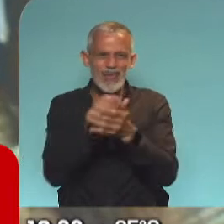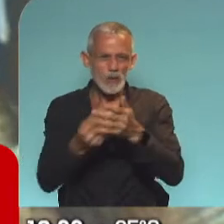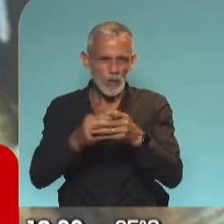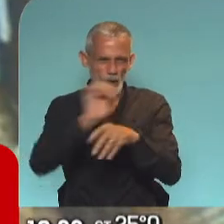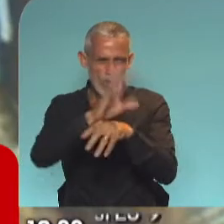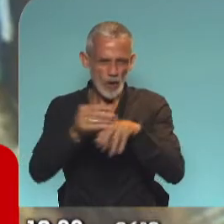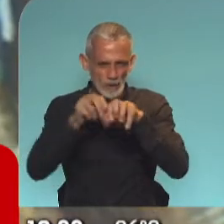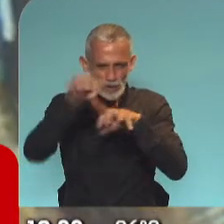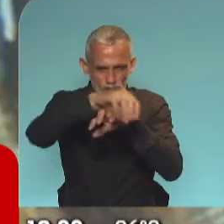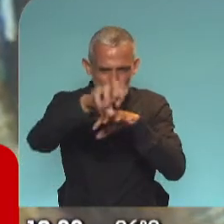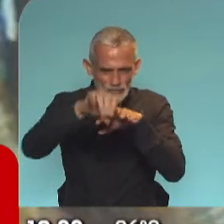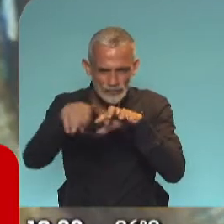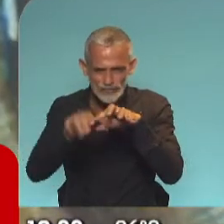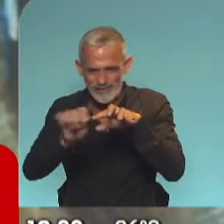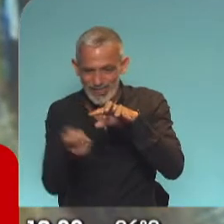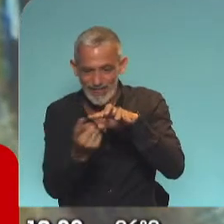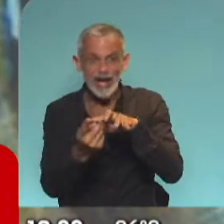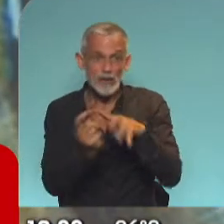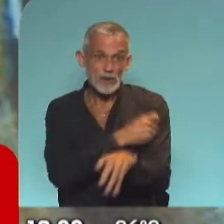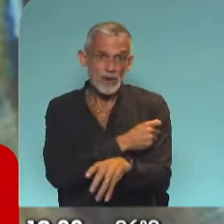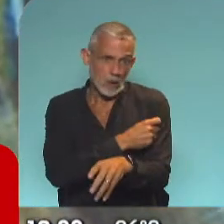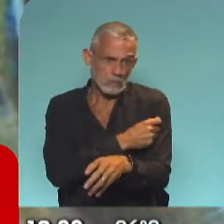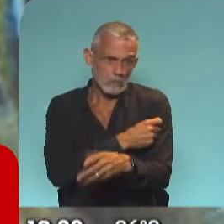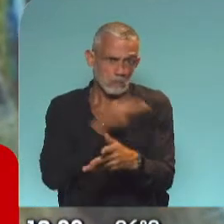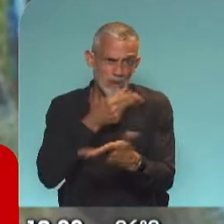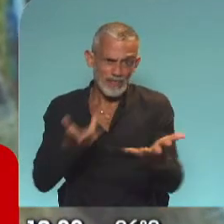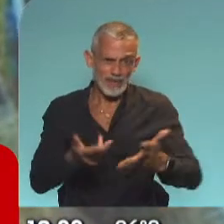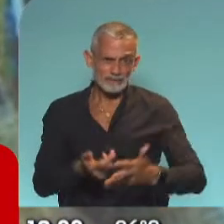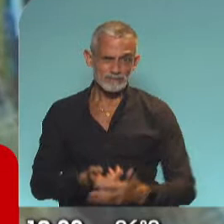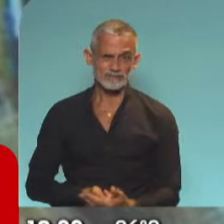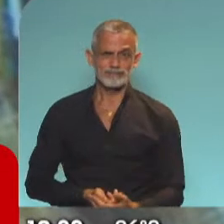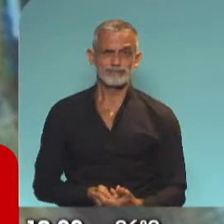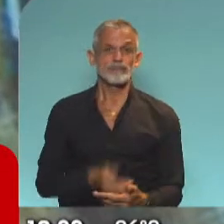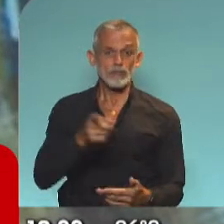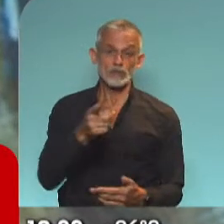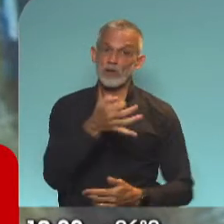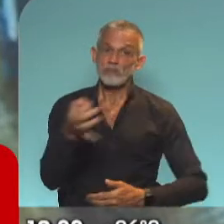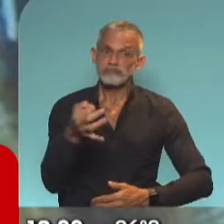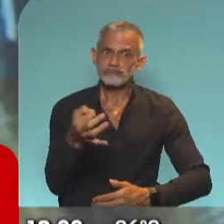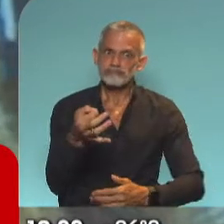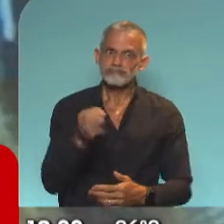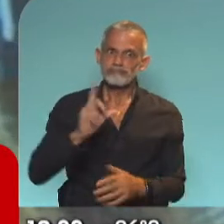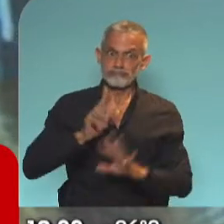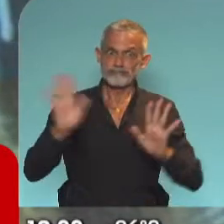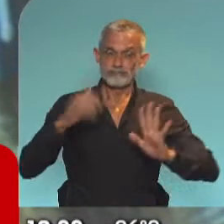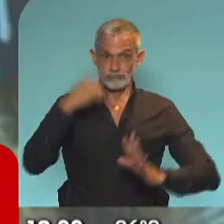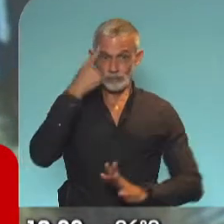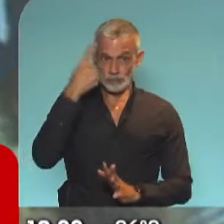todas las proteínas, la vacuna no va a servir, no va a ser eficiente. Lo que está diciendo, la verdad, es